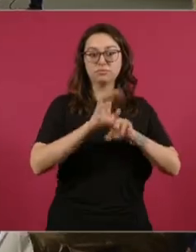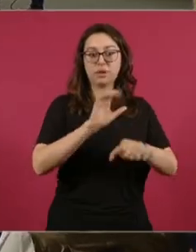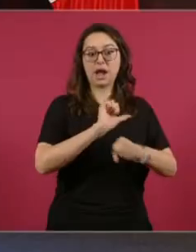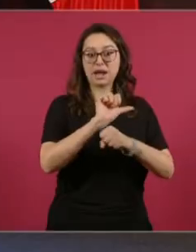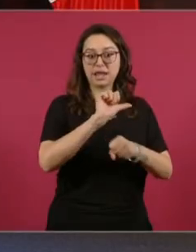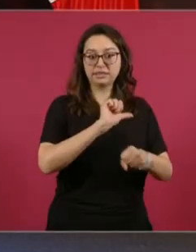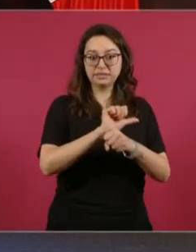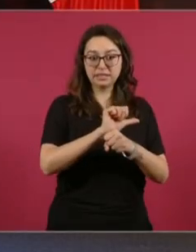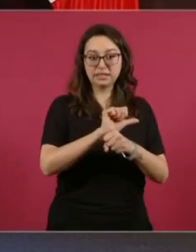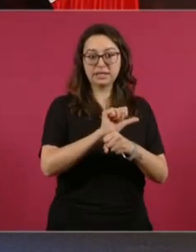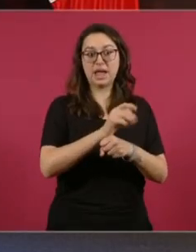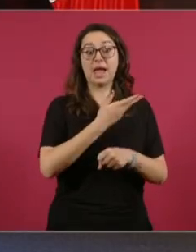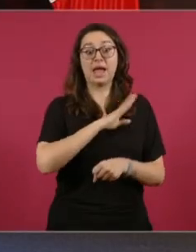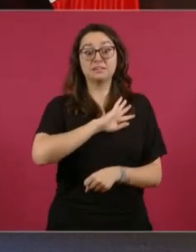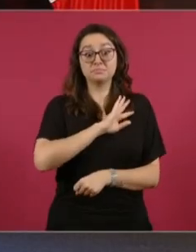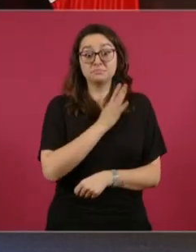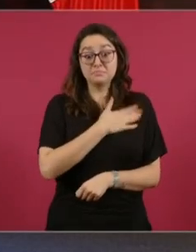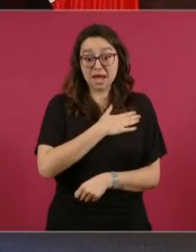7.